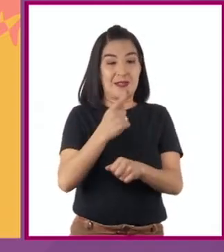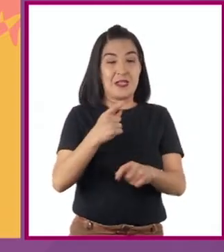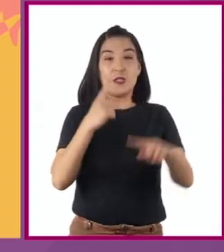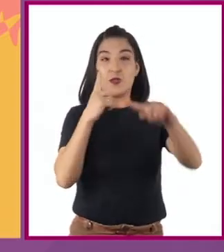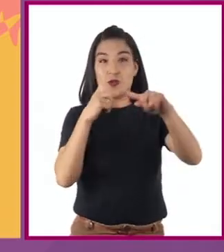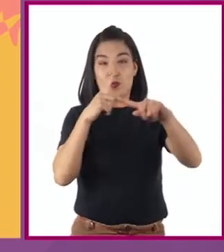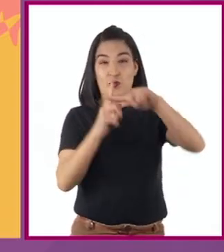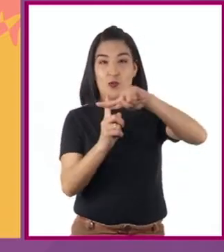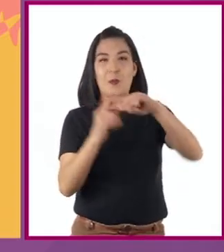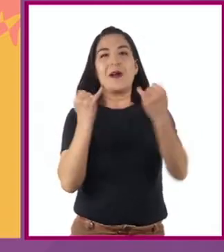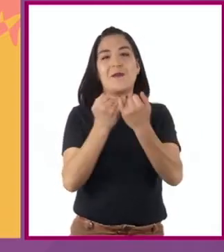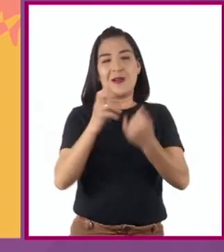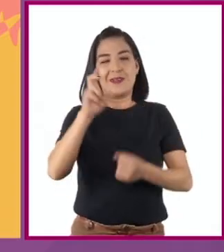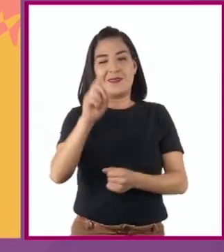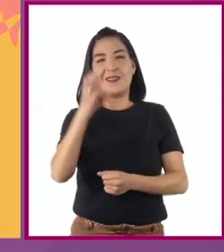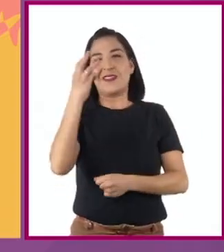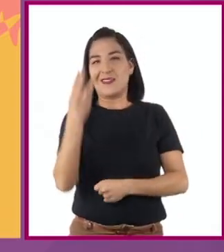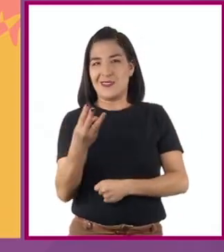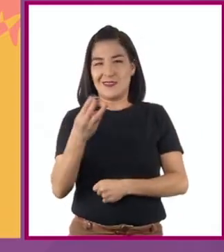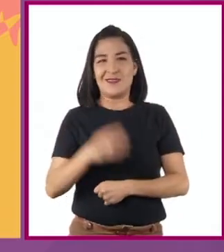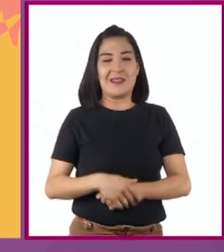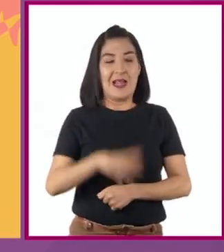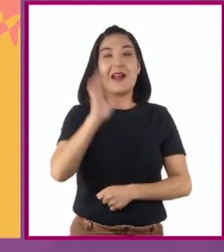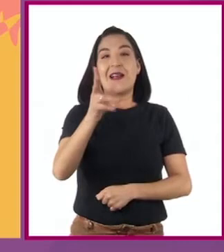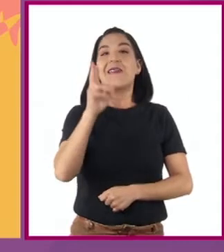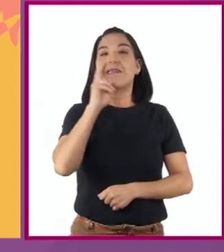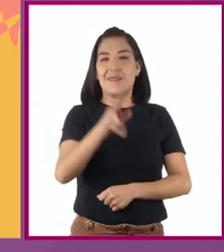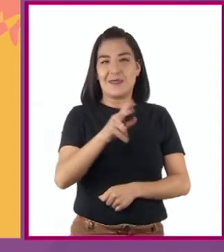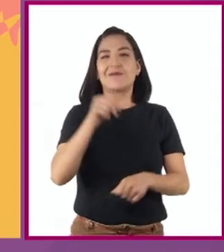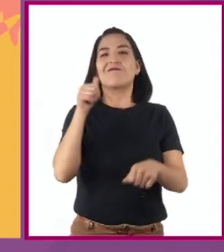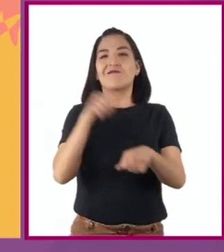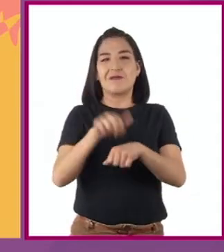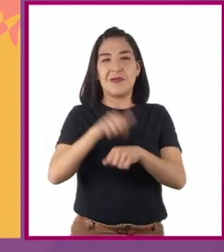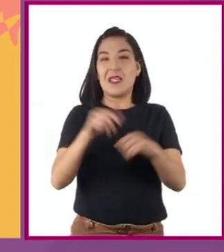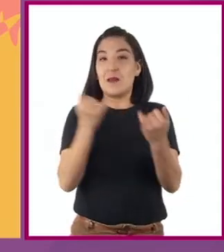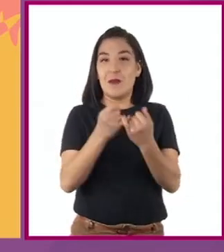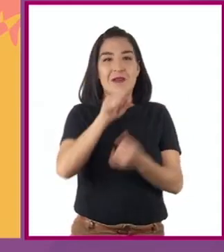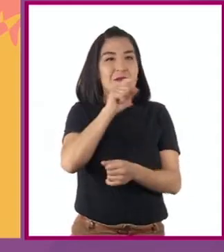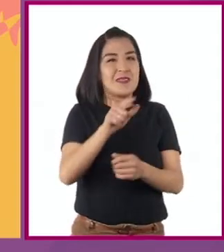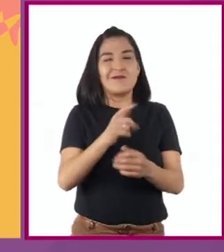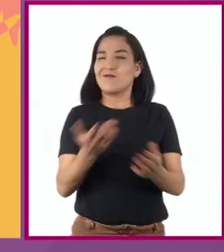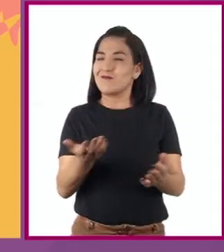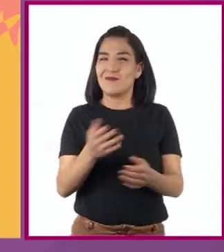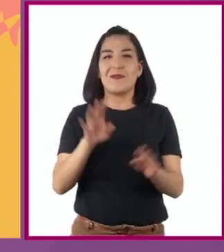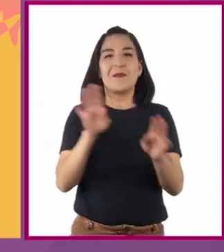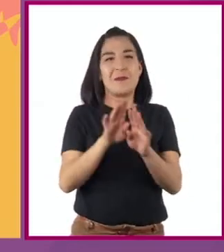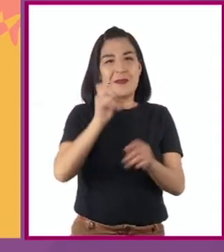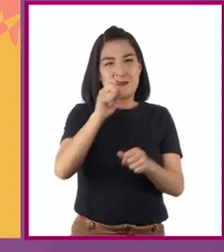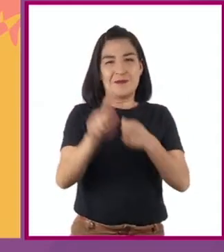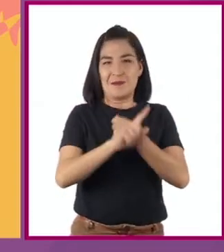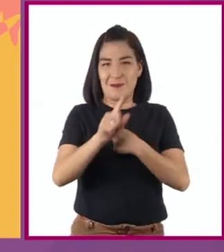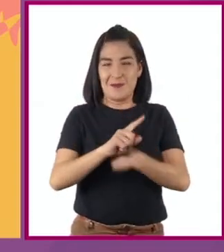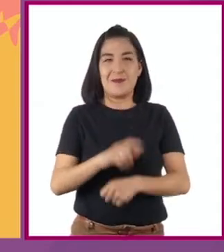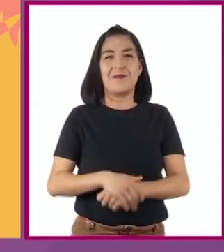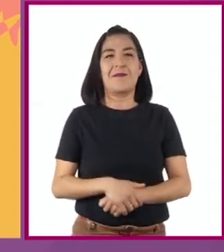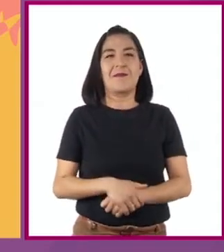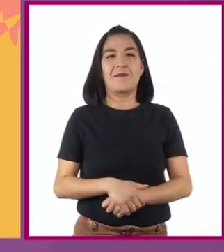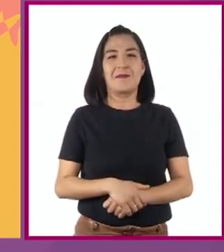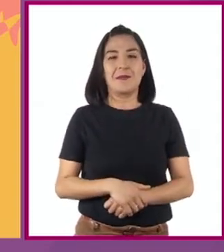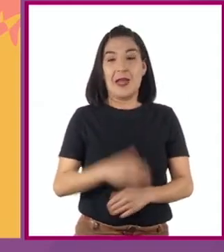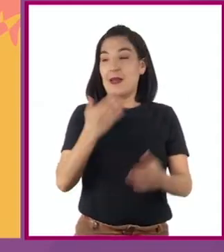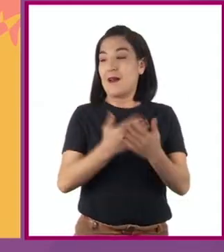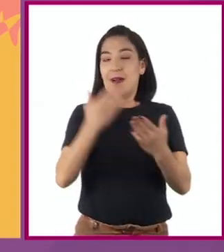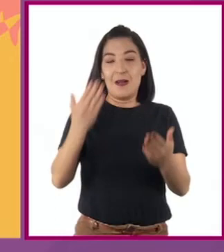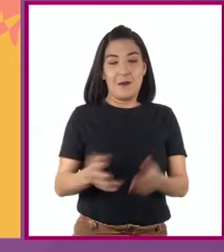33. Ya vimos que estas dos parejas de números tampoco cumplen con las condiciones del problema.